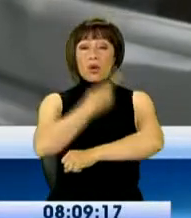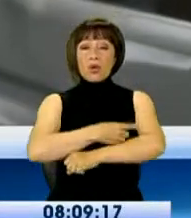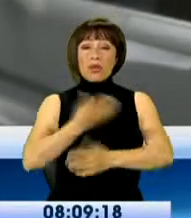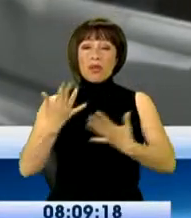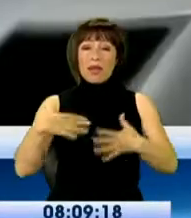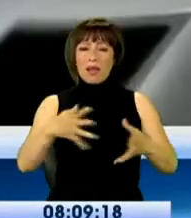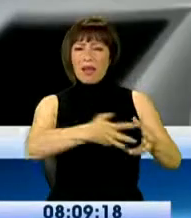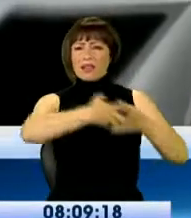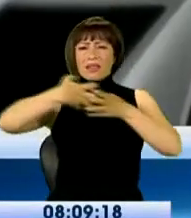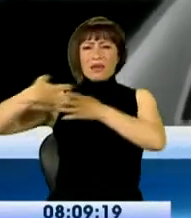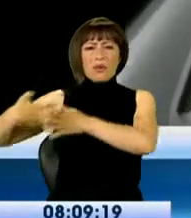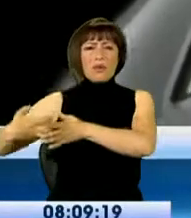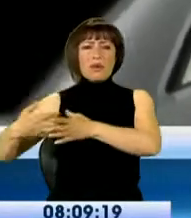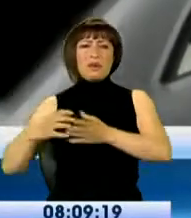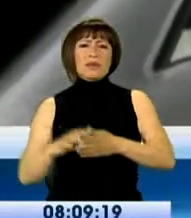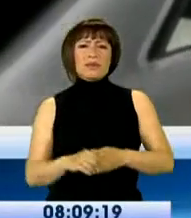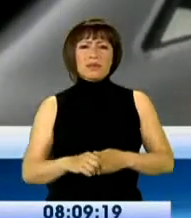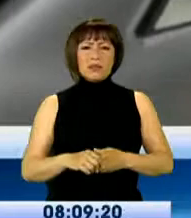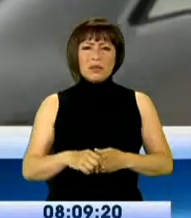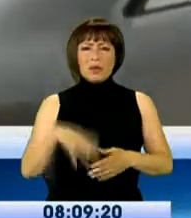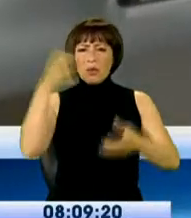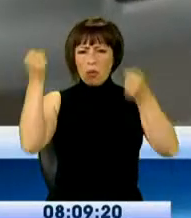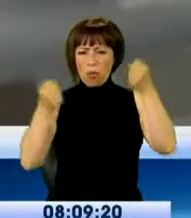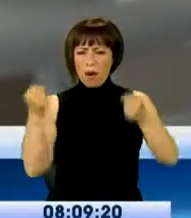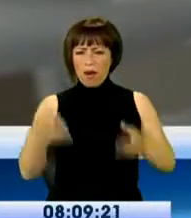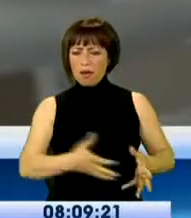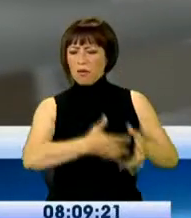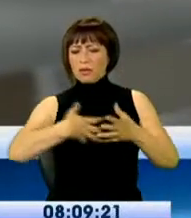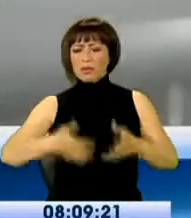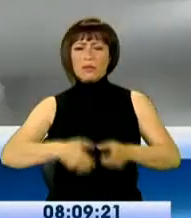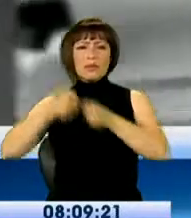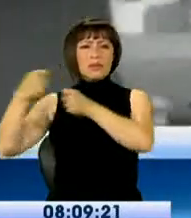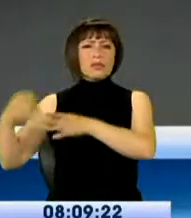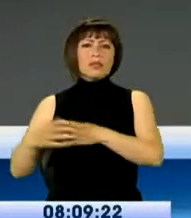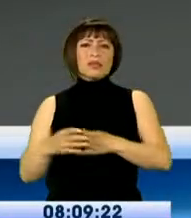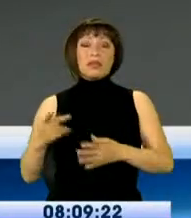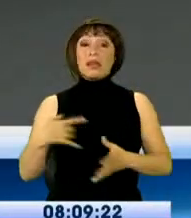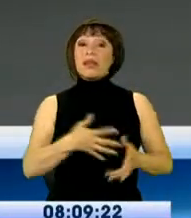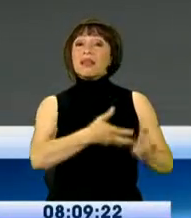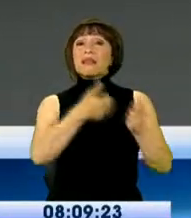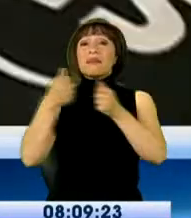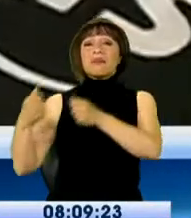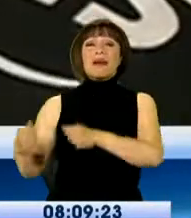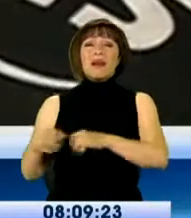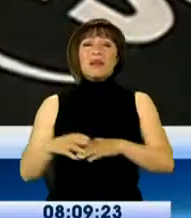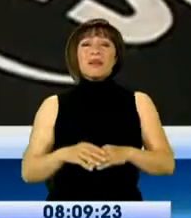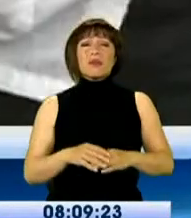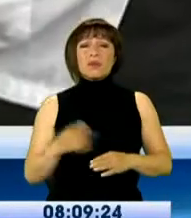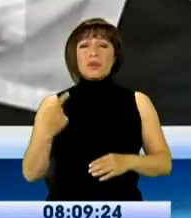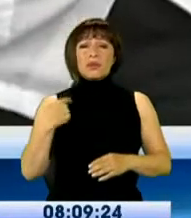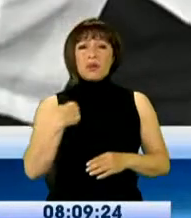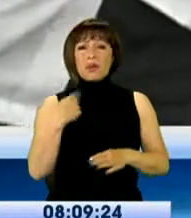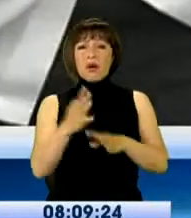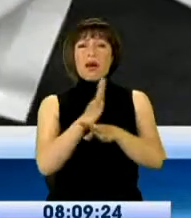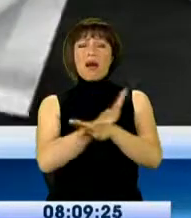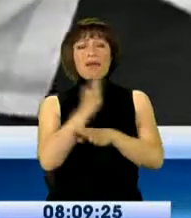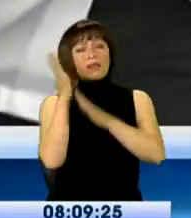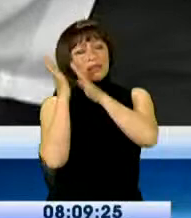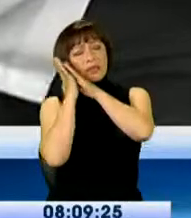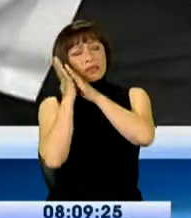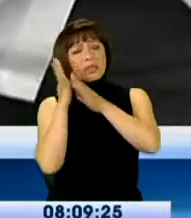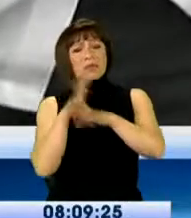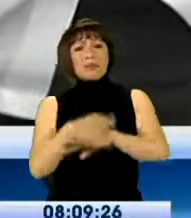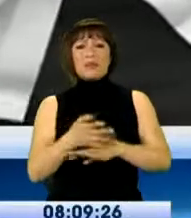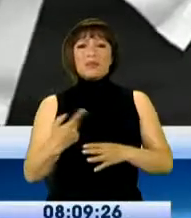un secuestro que la drogaron y la embarcaron en un auto cuando me llevaron ya yo he estado dormida ahí me abrieron